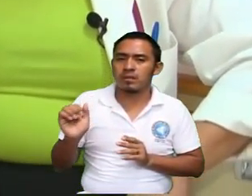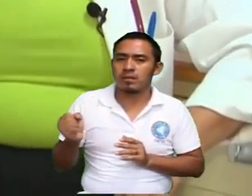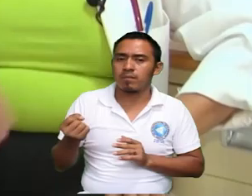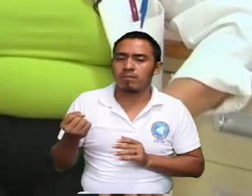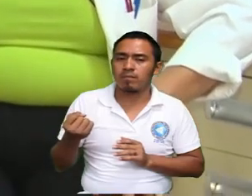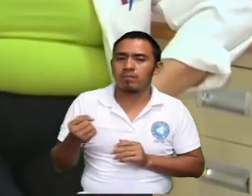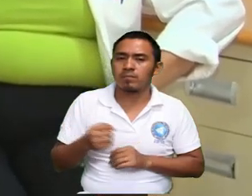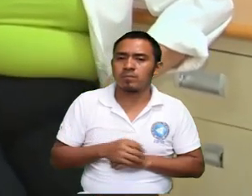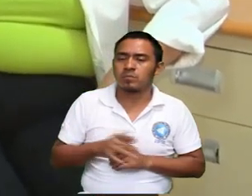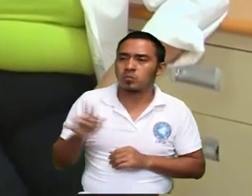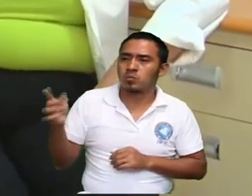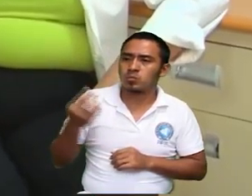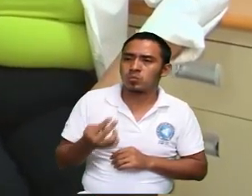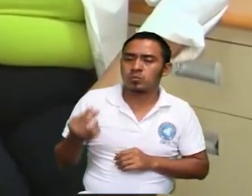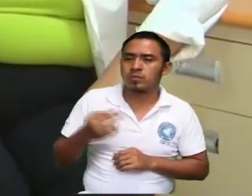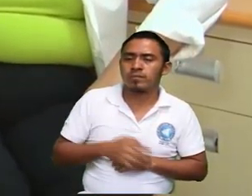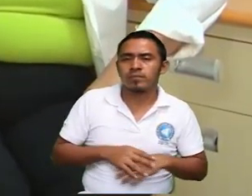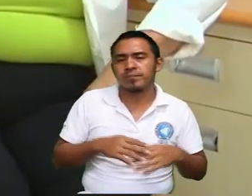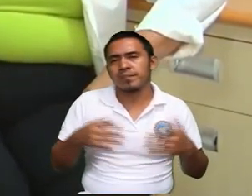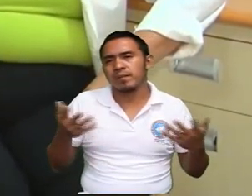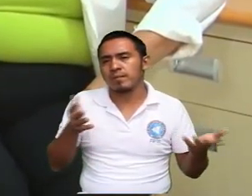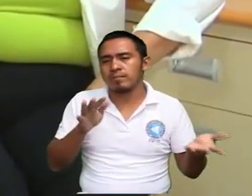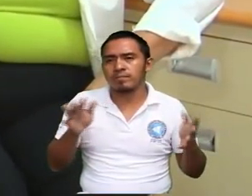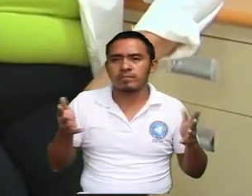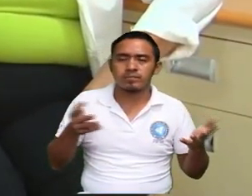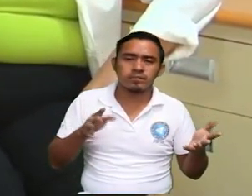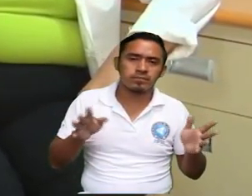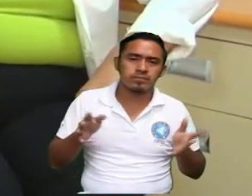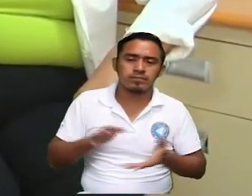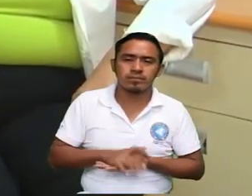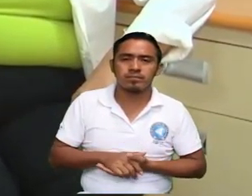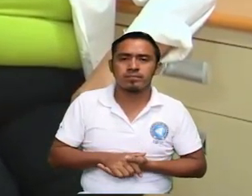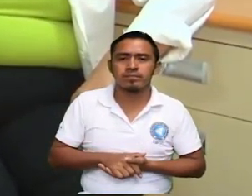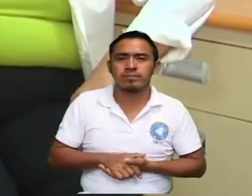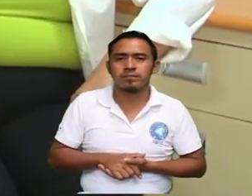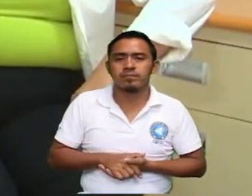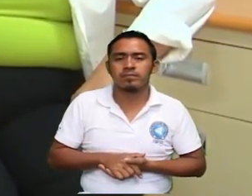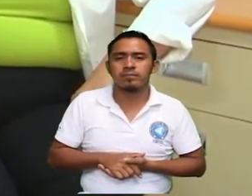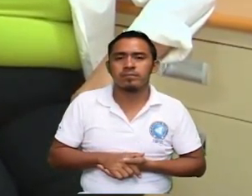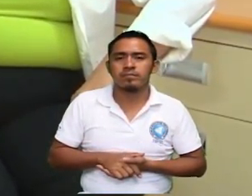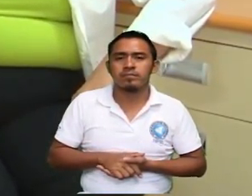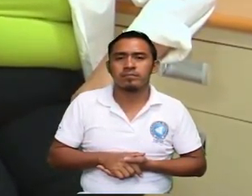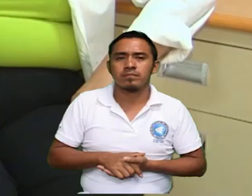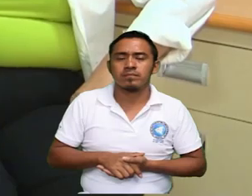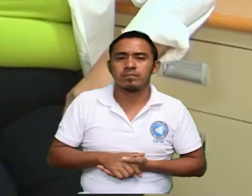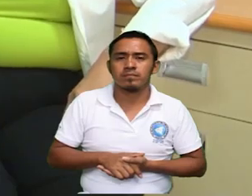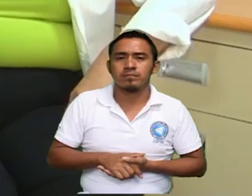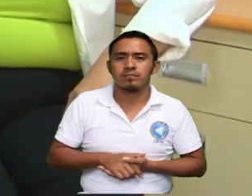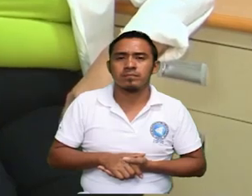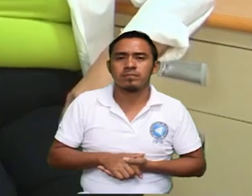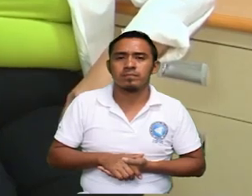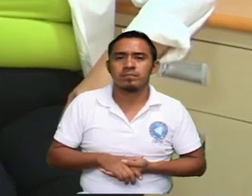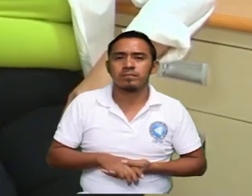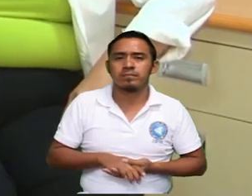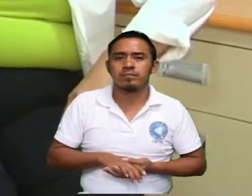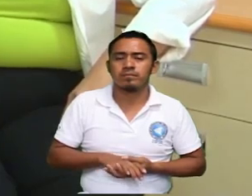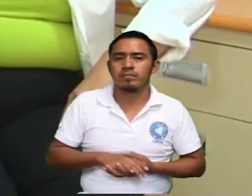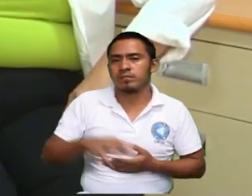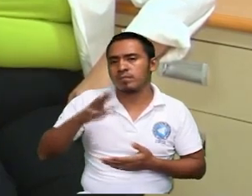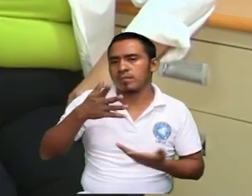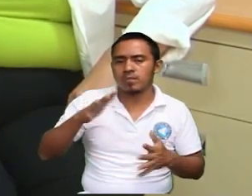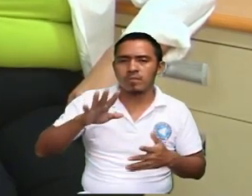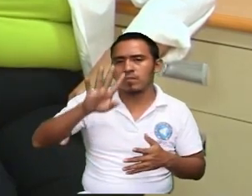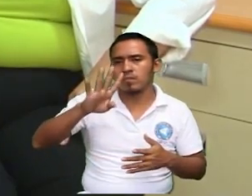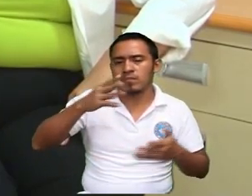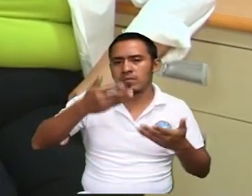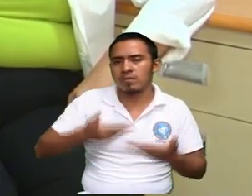término que ocupamos. Son como 2.000 gramos, son como 4 libras. 4 libras. 4 libras,